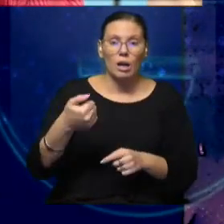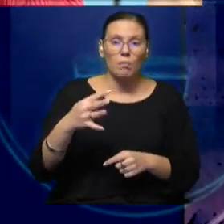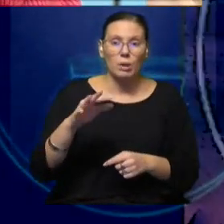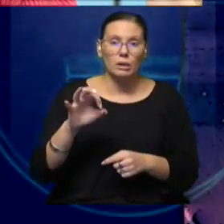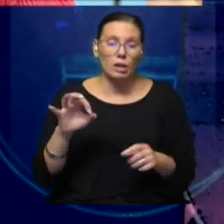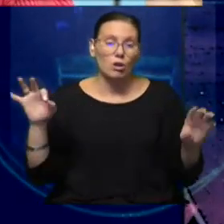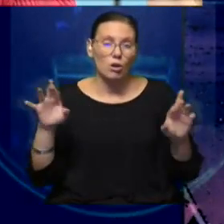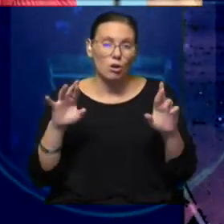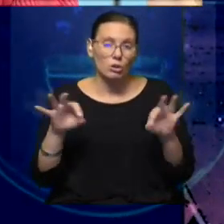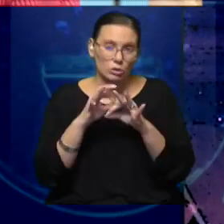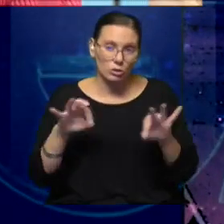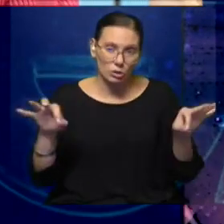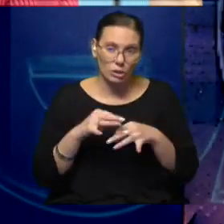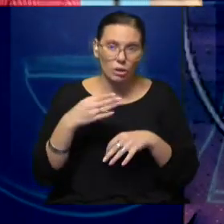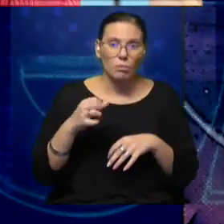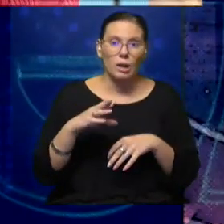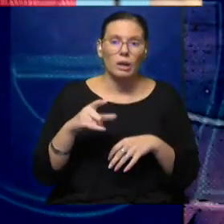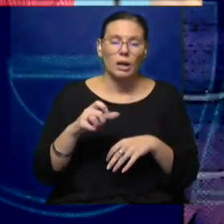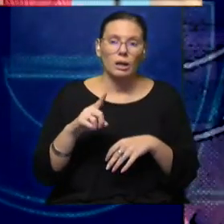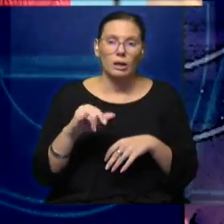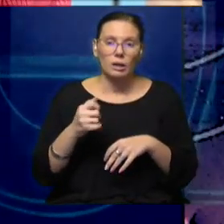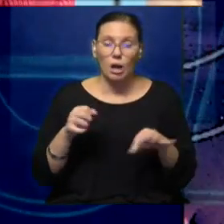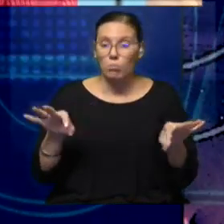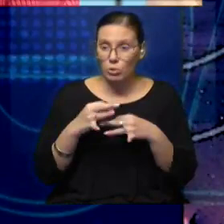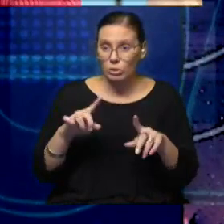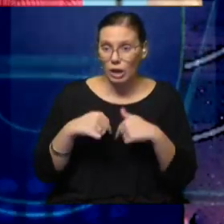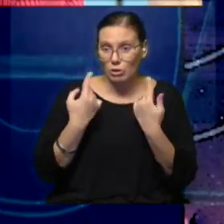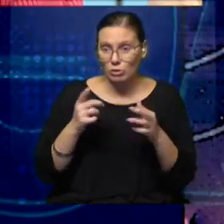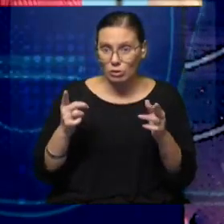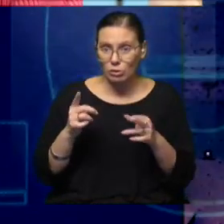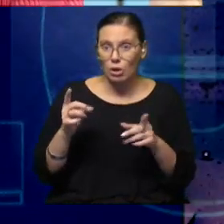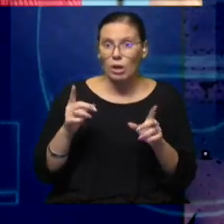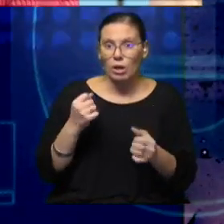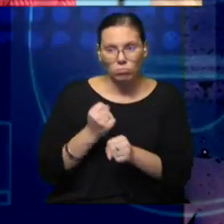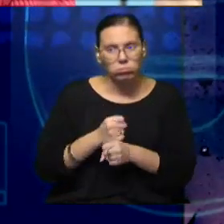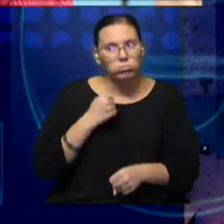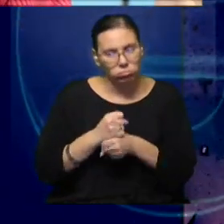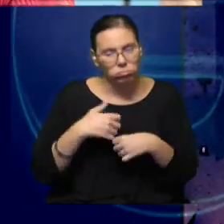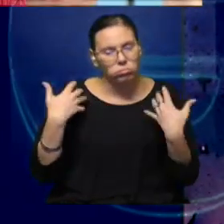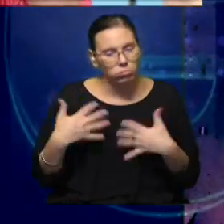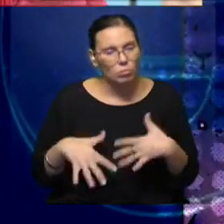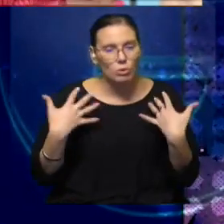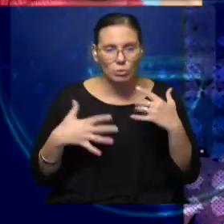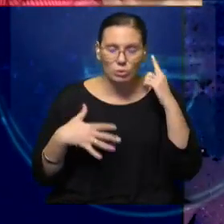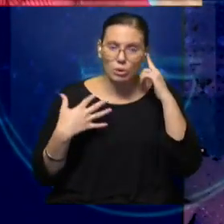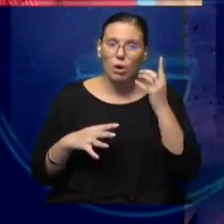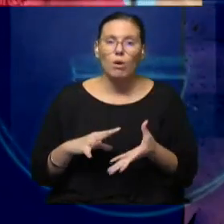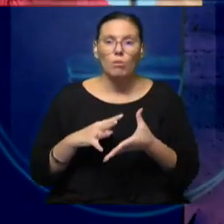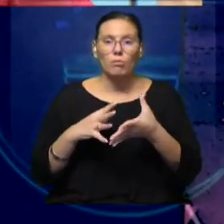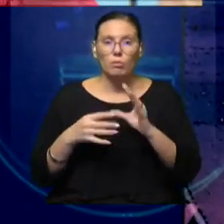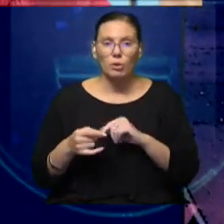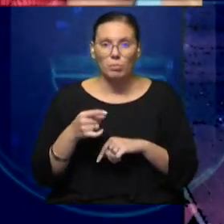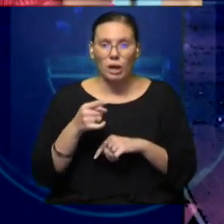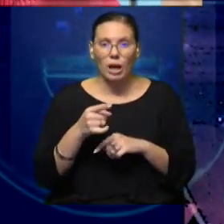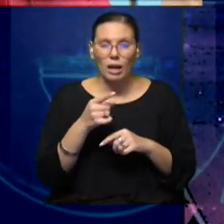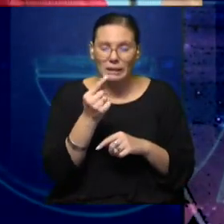sonido, y Marcelo Guaraglia, que hizo la música. Lo hicimos todos nosotras, y eso era una cantidad de trabajo importante. La forma en la que funciona es que